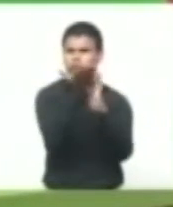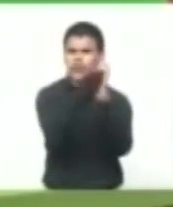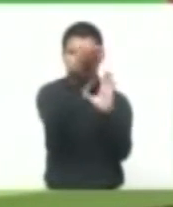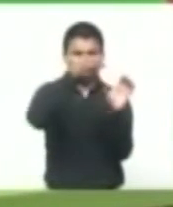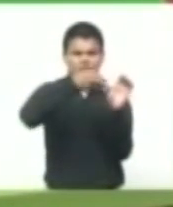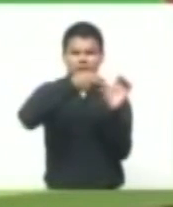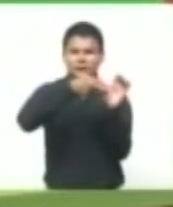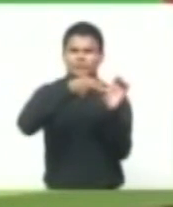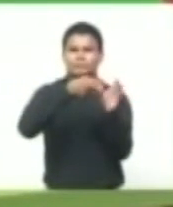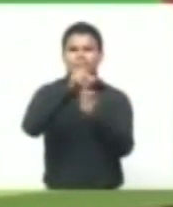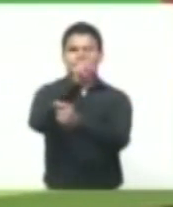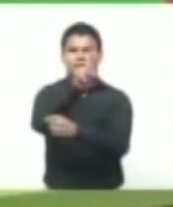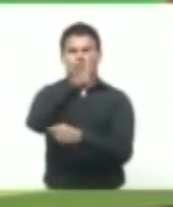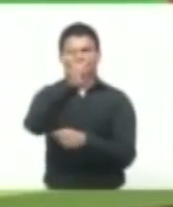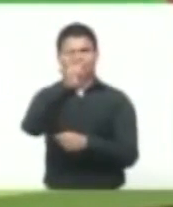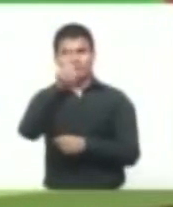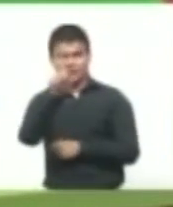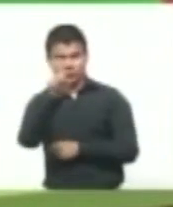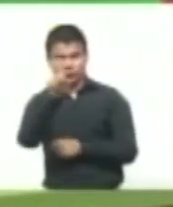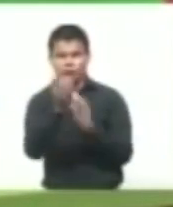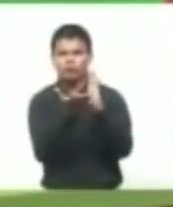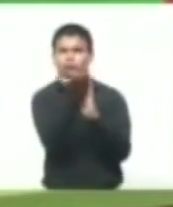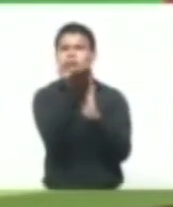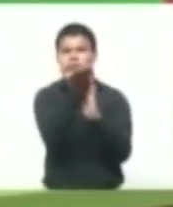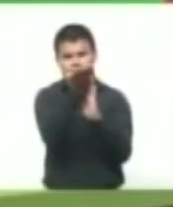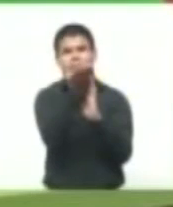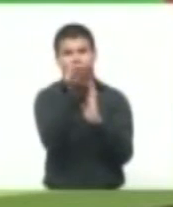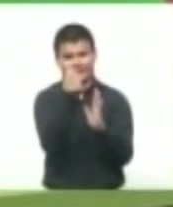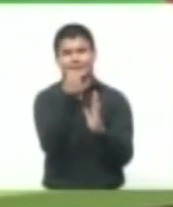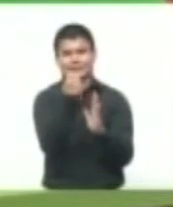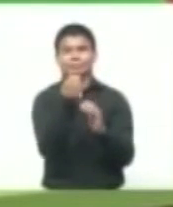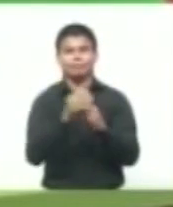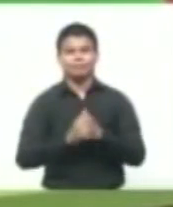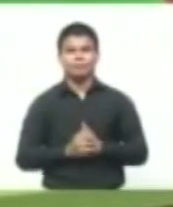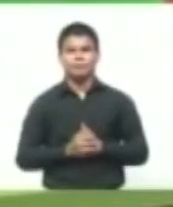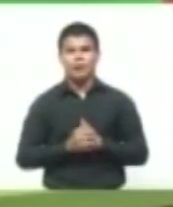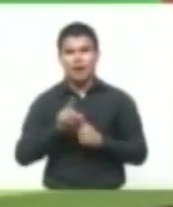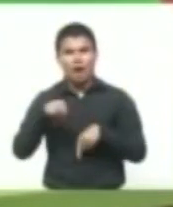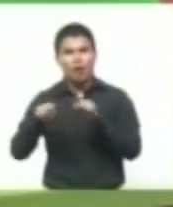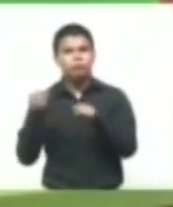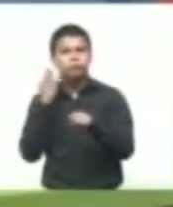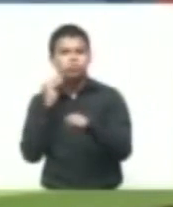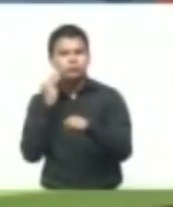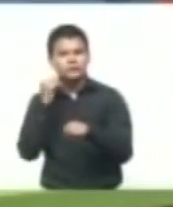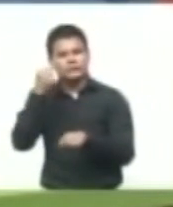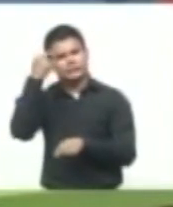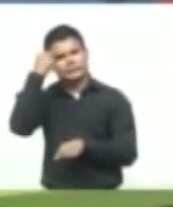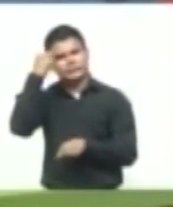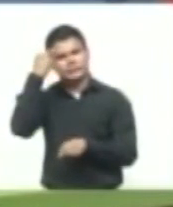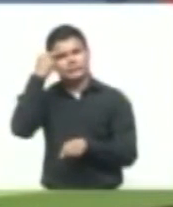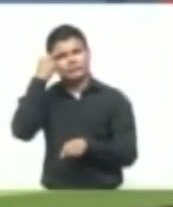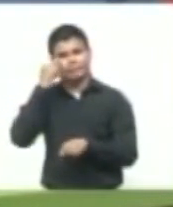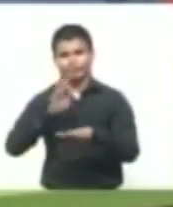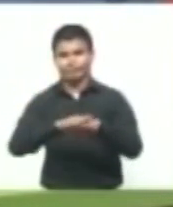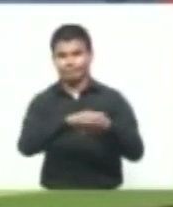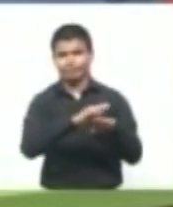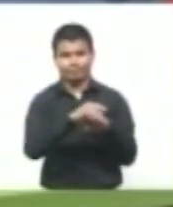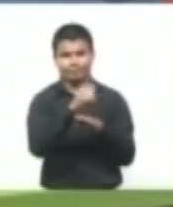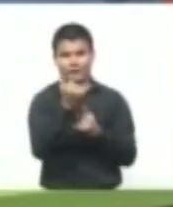que se registró desde hoy en todo el país, pues expertos aseguran que esto afectará la economía de los colombianos,